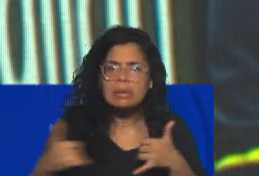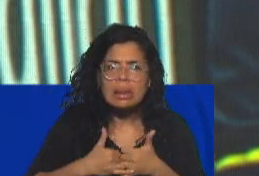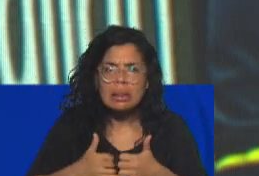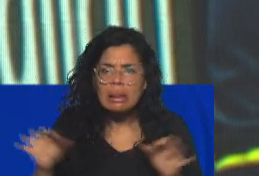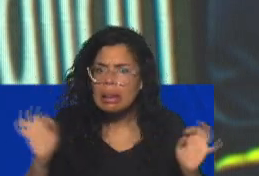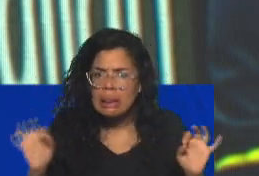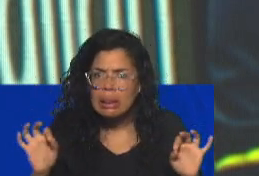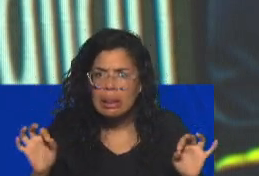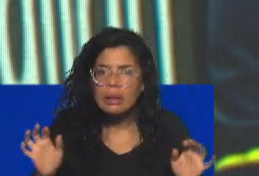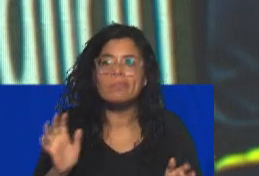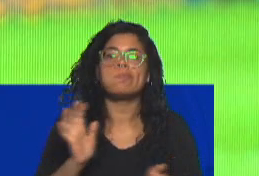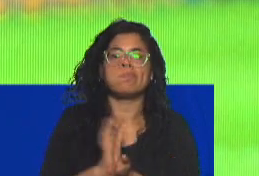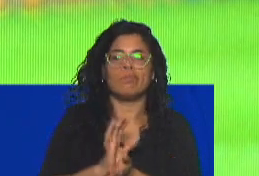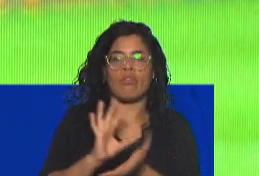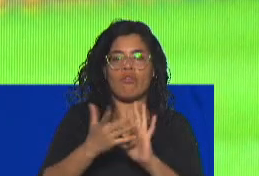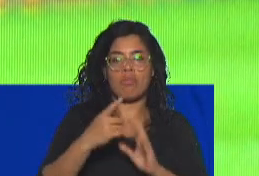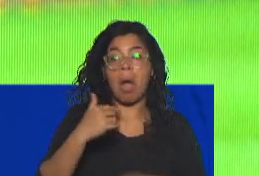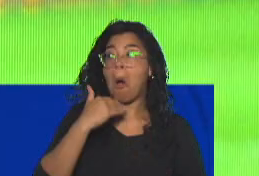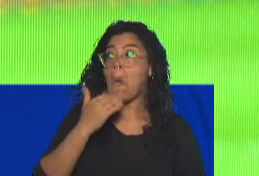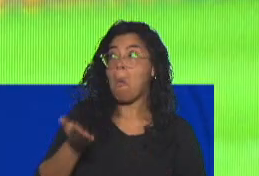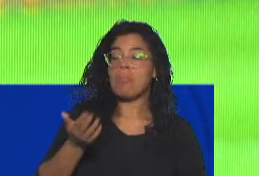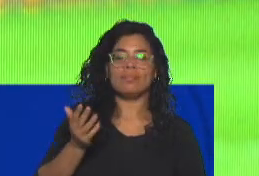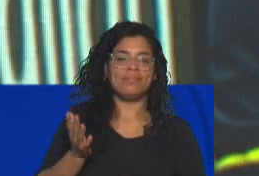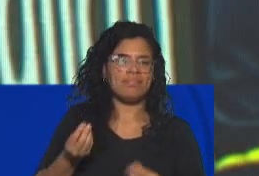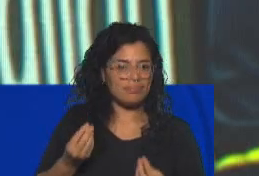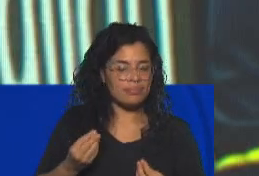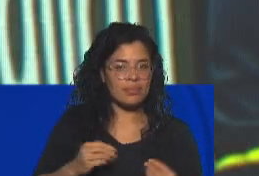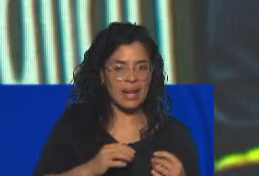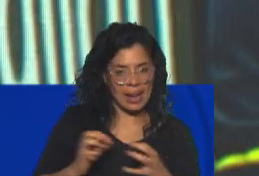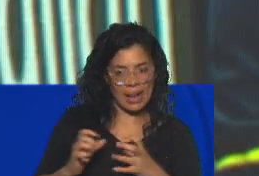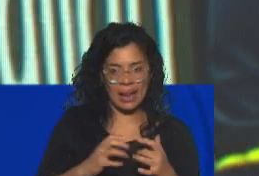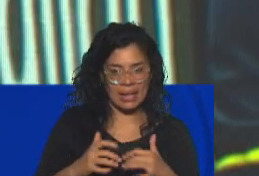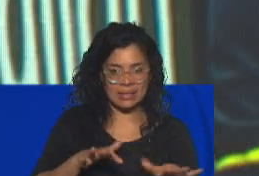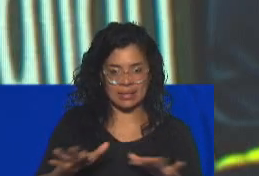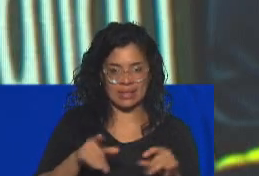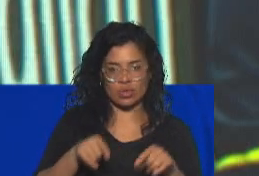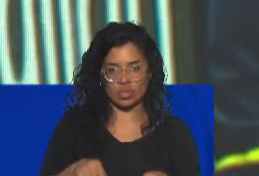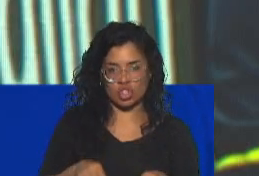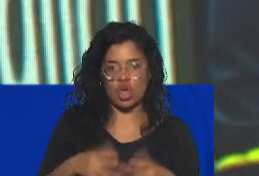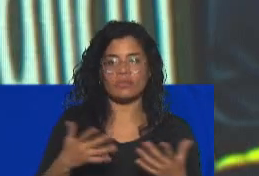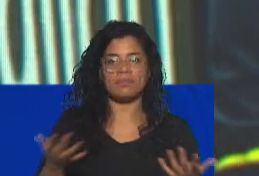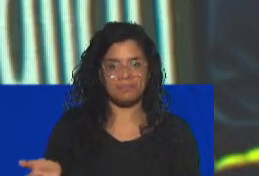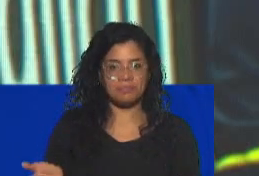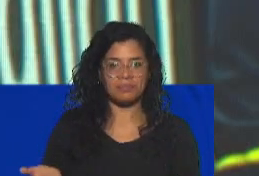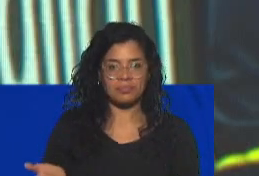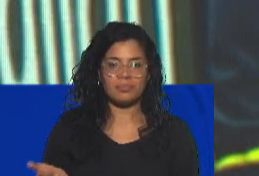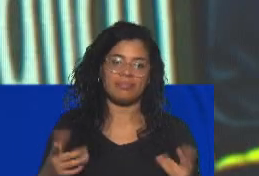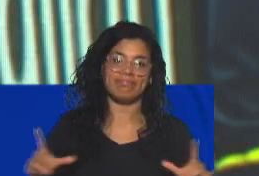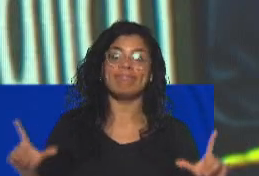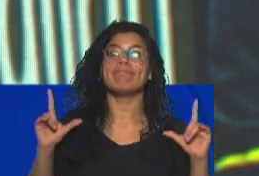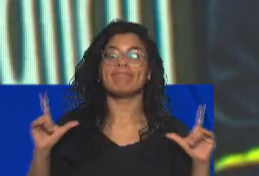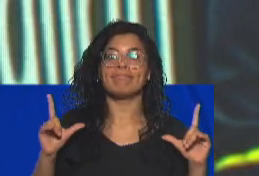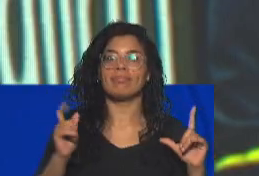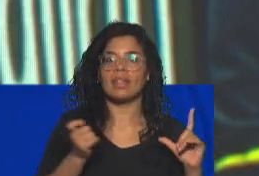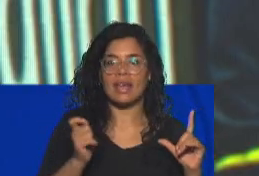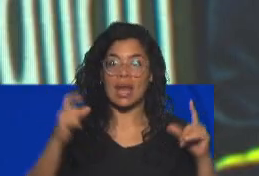absolutamente nada. Se hizo el distraído. Claro, no, es que aparte la negociación para este tipo de circunstancias, vos sabés, Ale, que el que toma protagonismo y la iniciativa es Juan